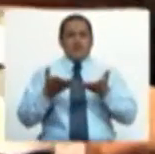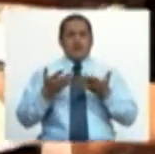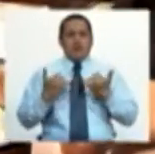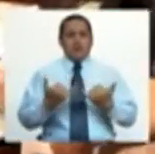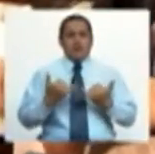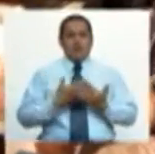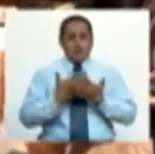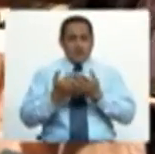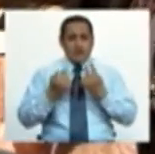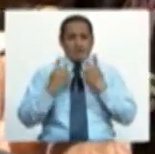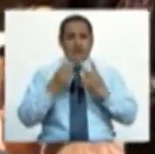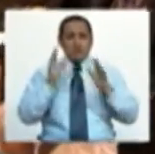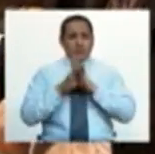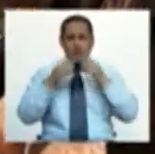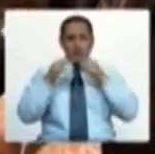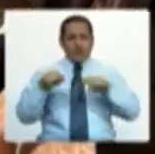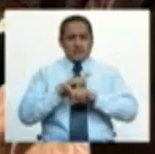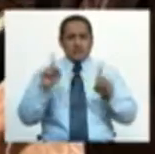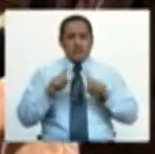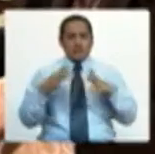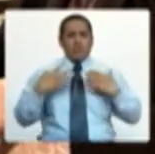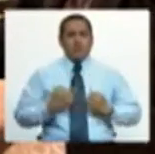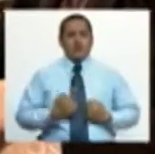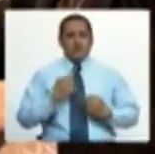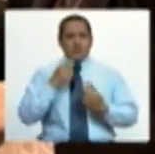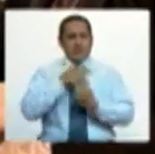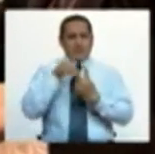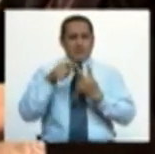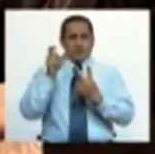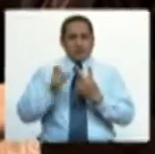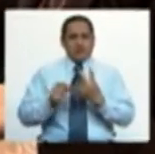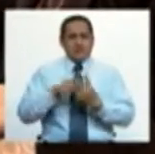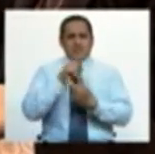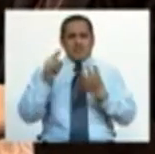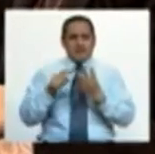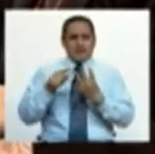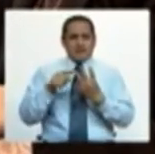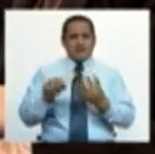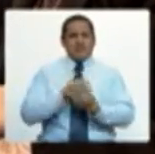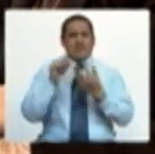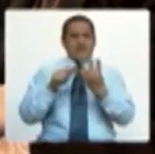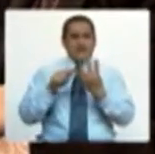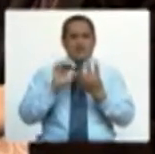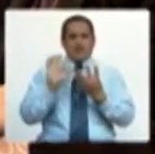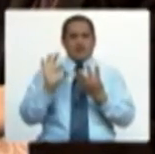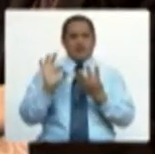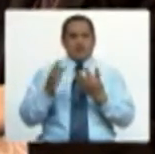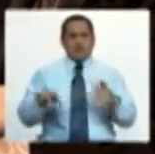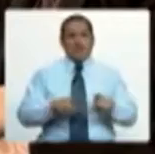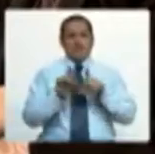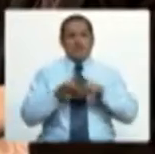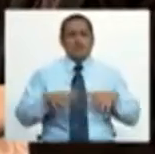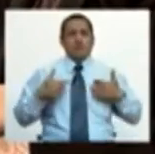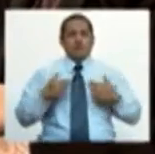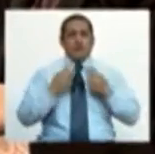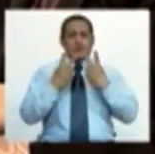declarado inadmisible el recurso. Pero no ha sido así, no estuvo ni su abogado, ni él, ni en la del 14, ni en la del 21. Entonces